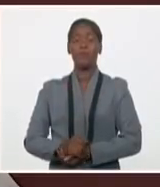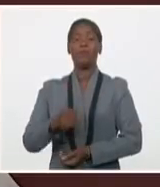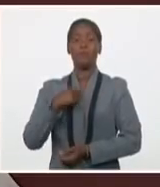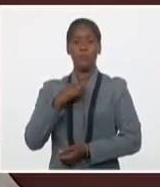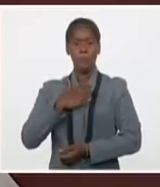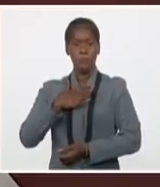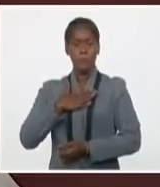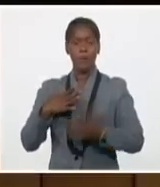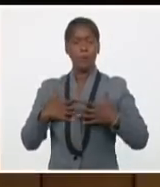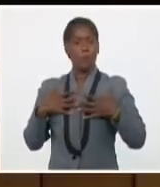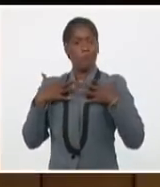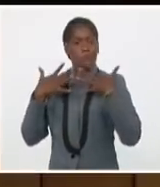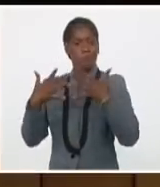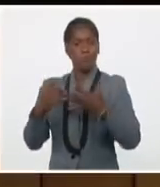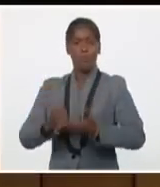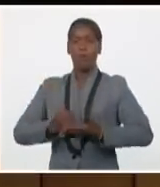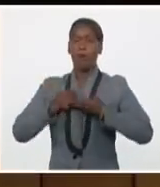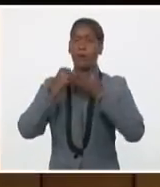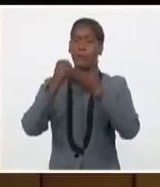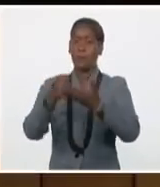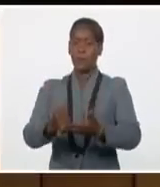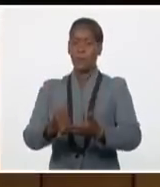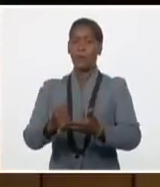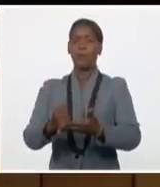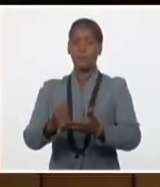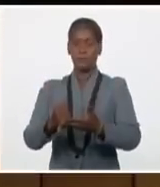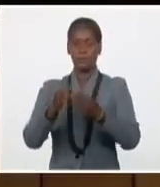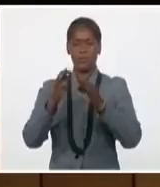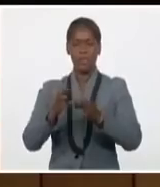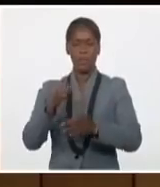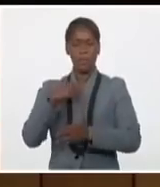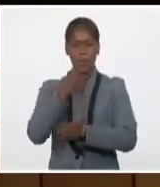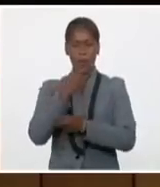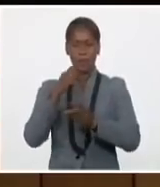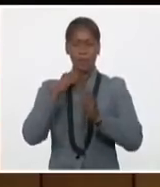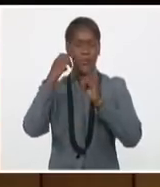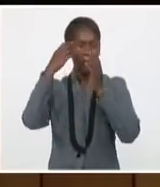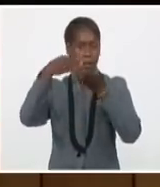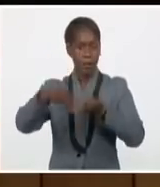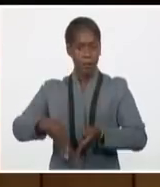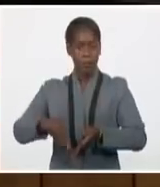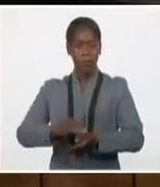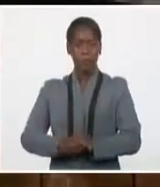modesta contribución hasta el final de la vida.